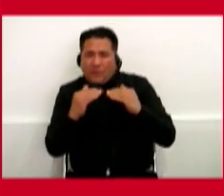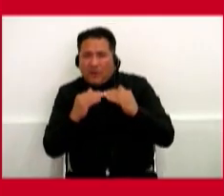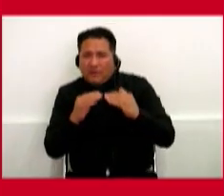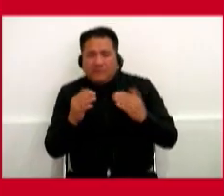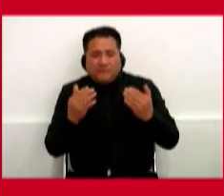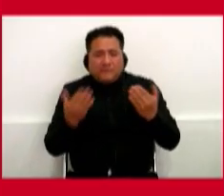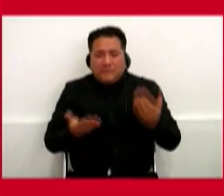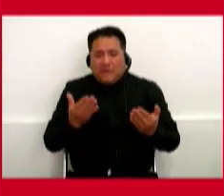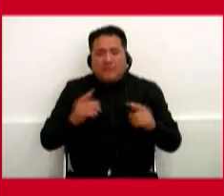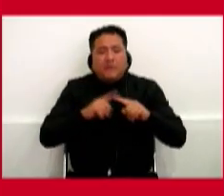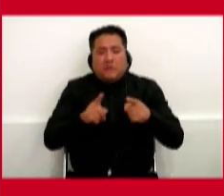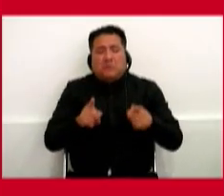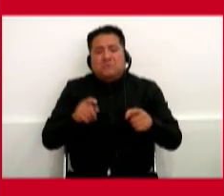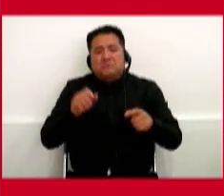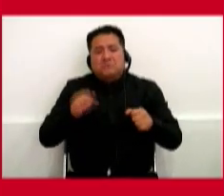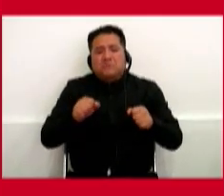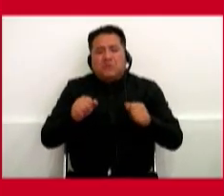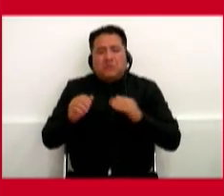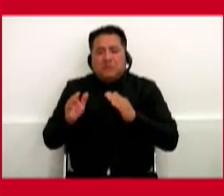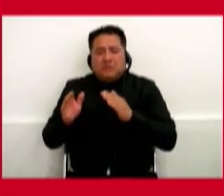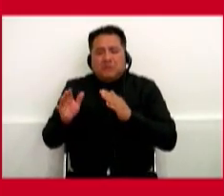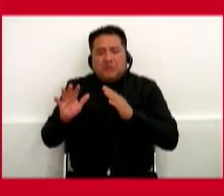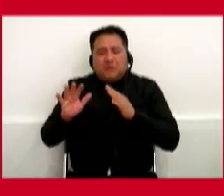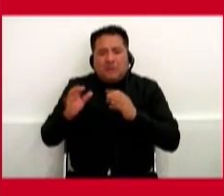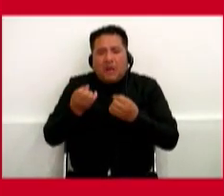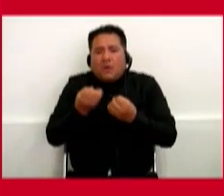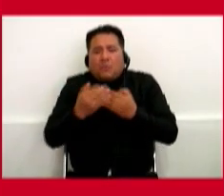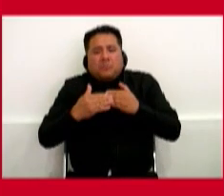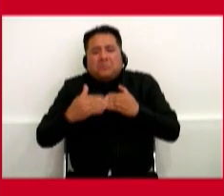una idea del comportamiento y de orden de magnitud que estoy esperando.